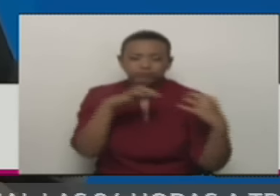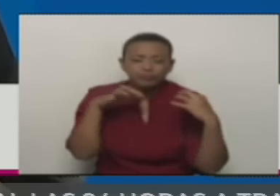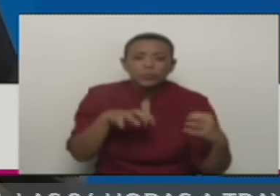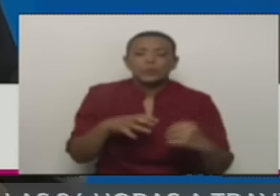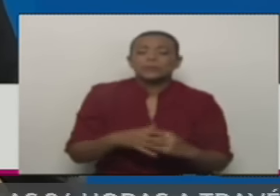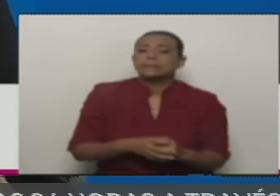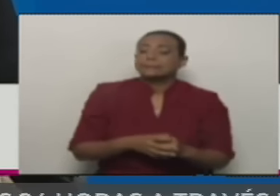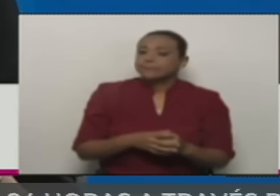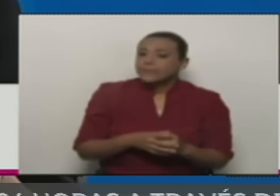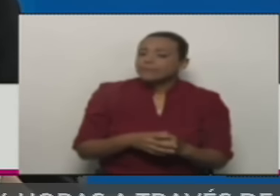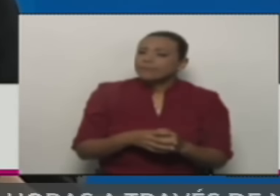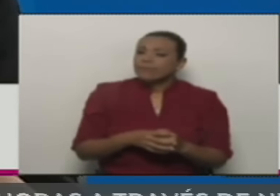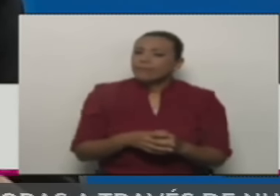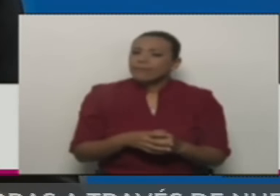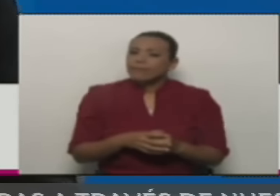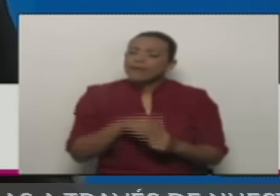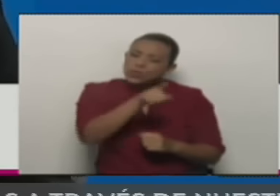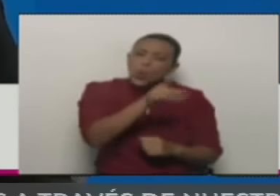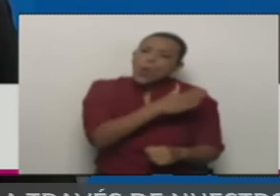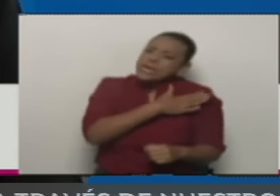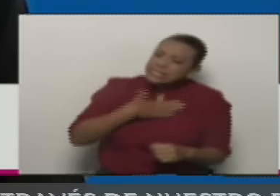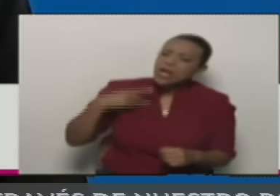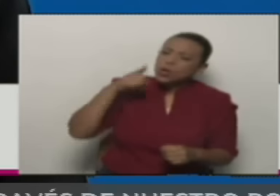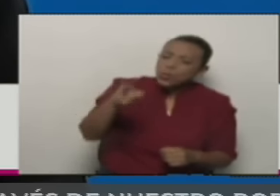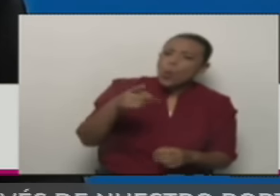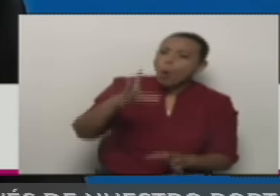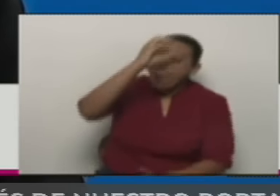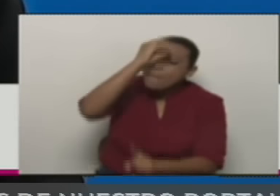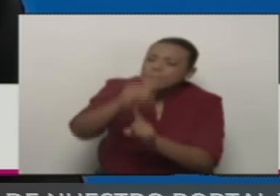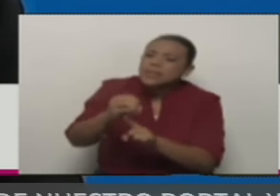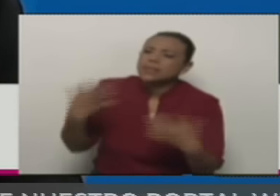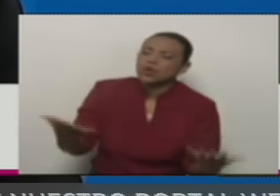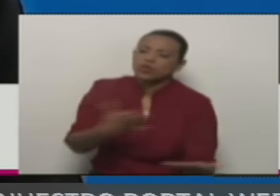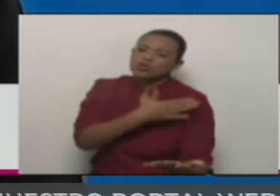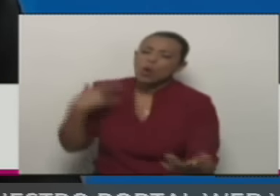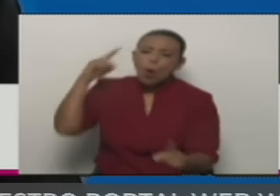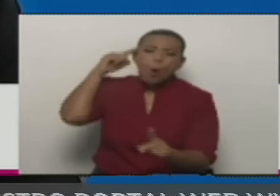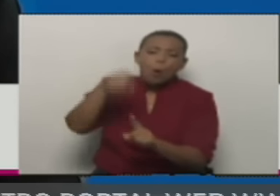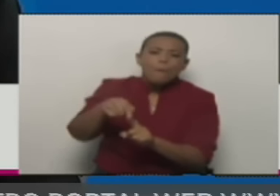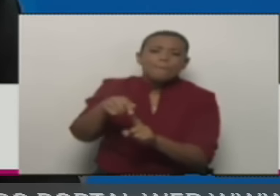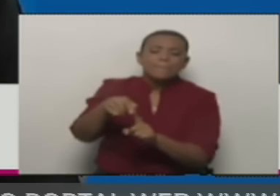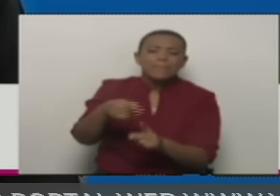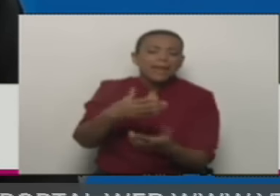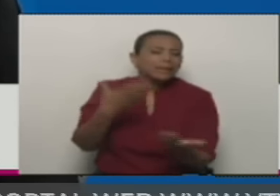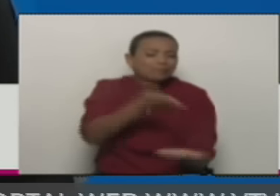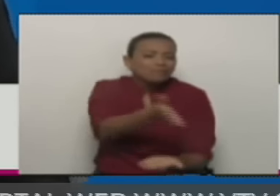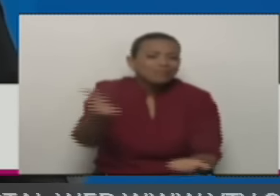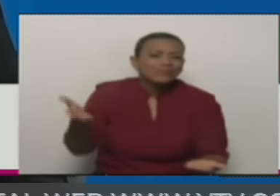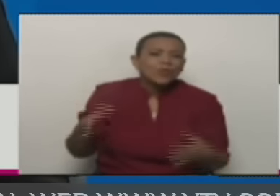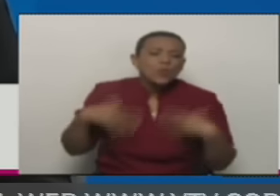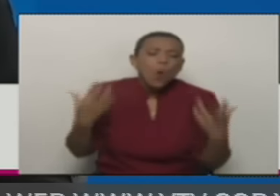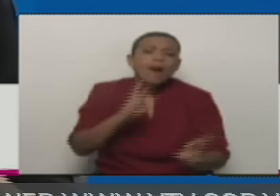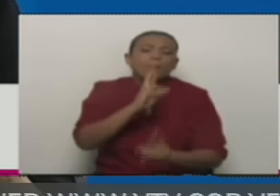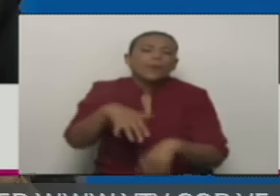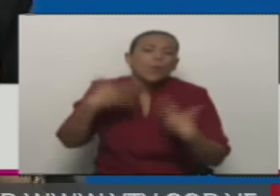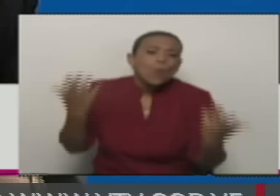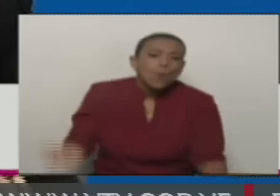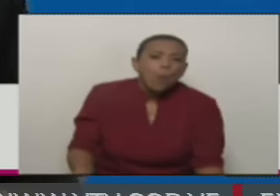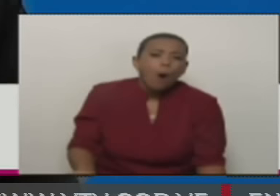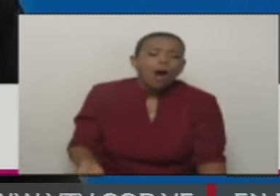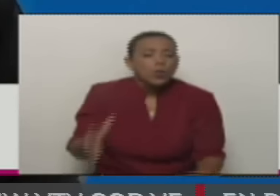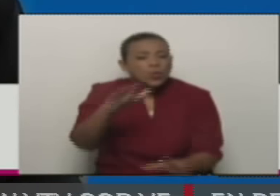país. Quisiera que usted como jefe de Estado pudiera darle una respuesta al pueblo venezolano. Esta respuesta es, con todo